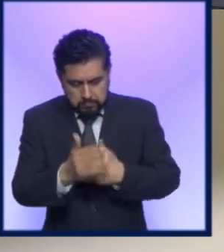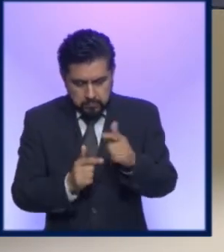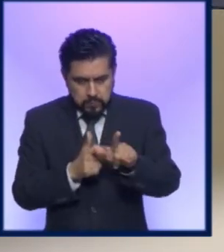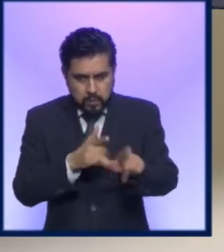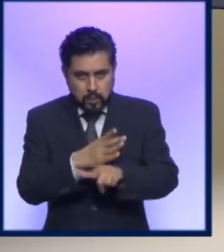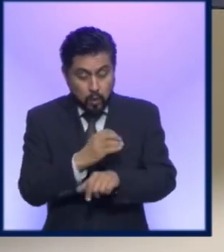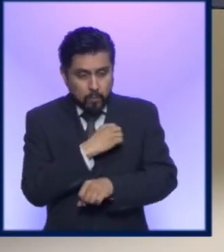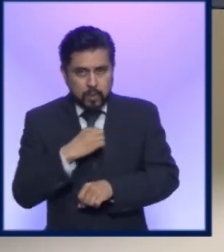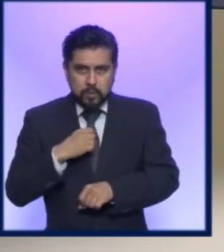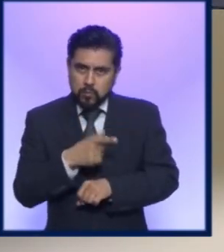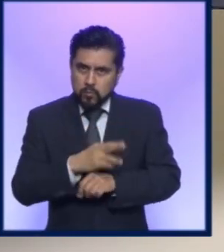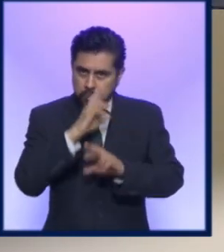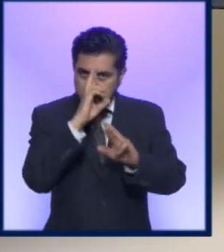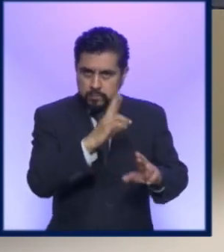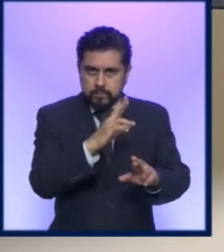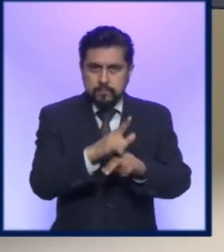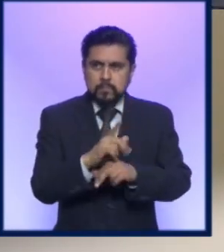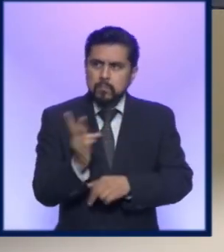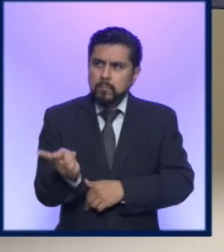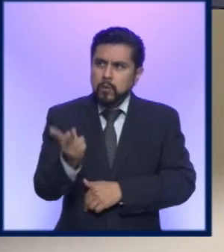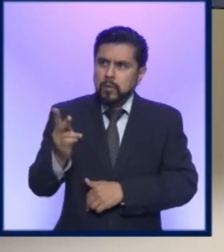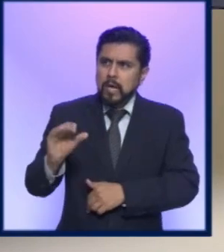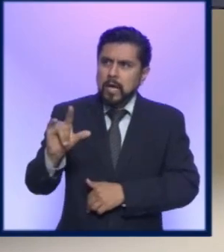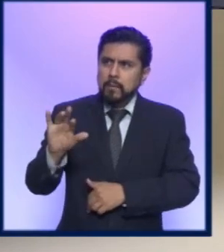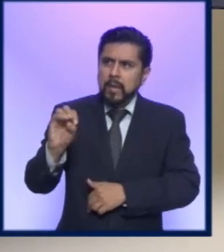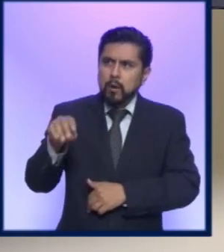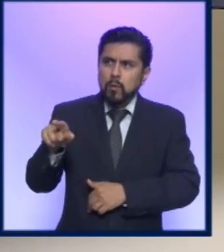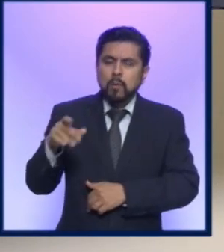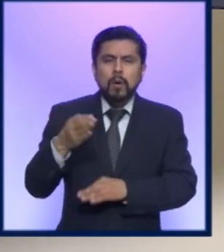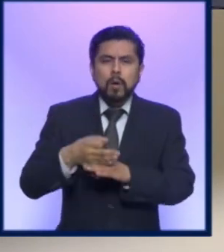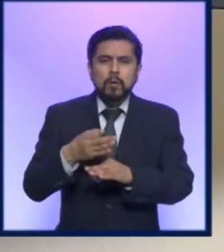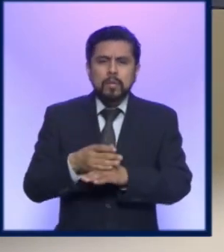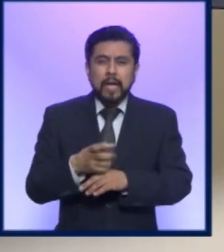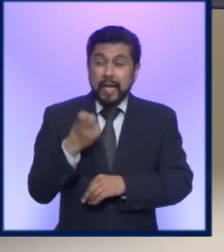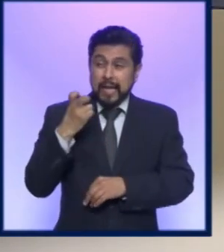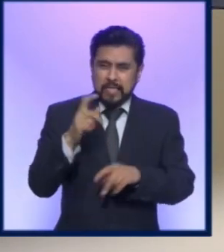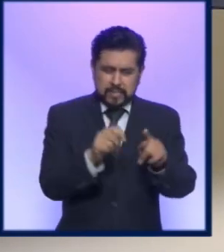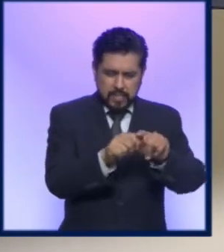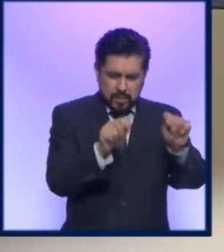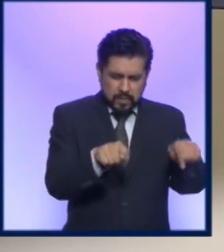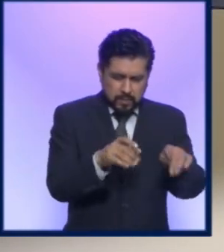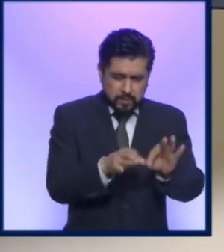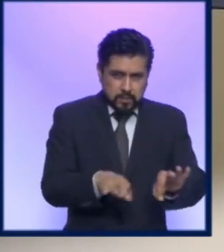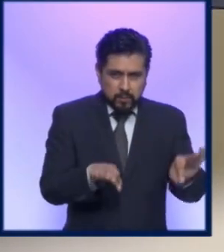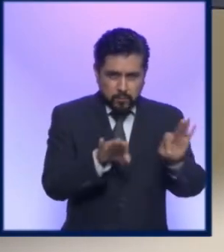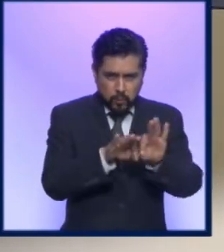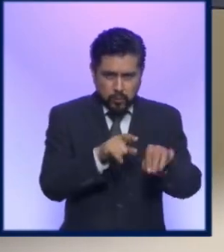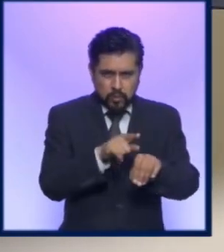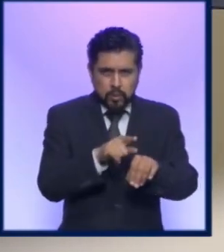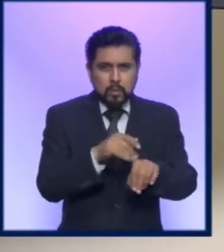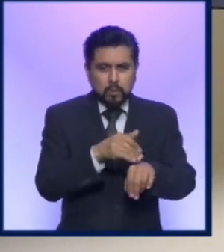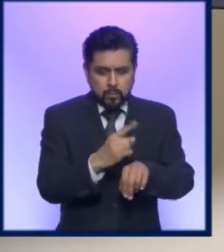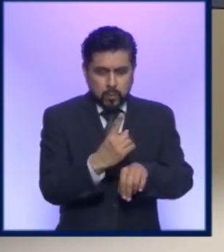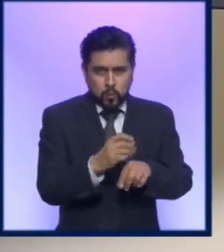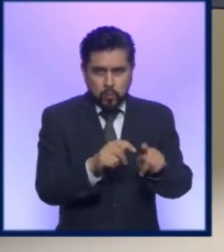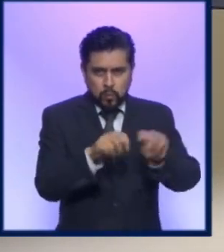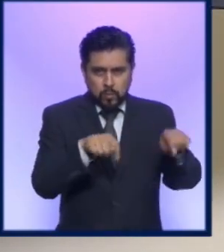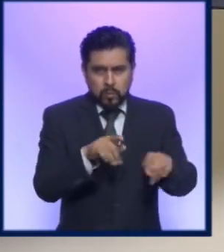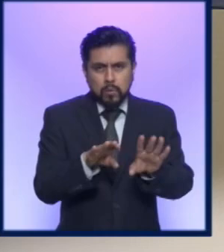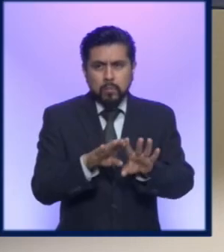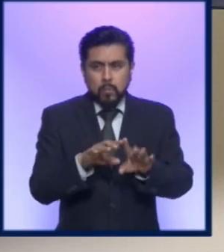preguntaría Carmelo es el momento es el momento de preguntarte al ser una tesis tan relevante se convierte en un criterio solo